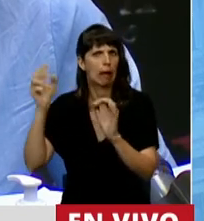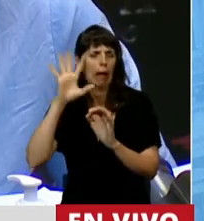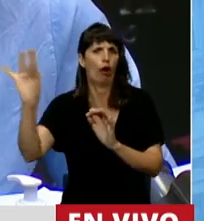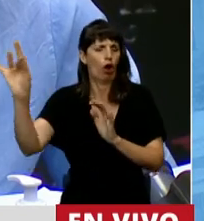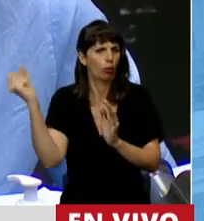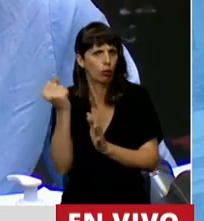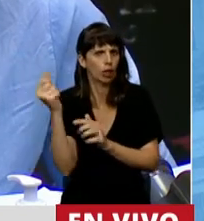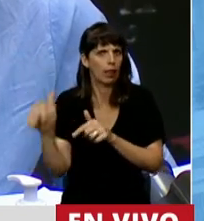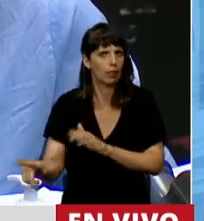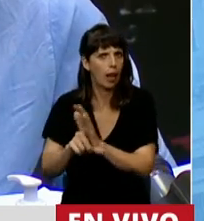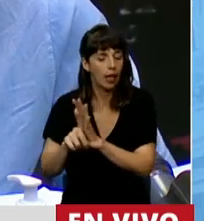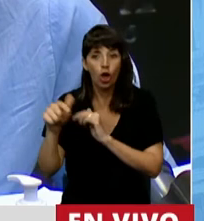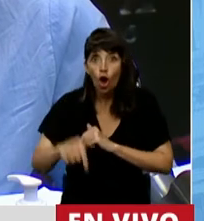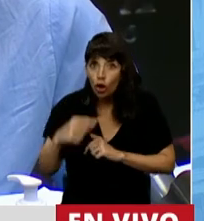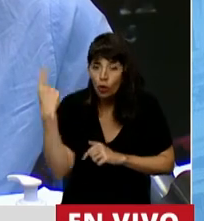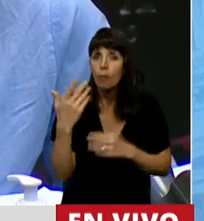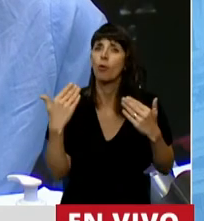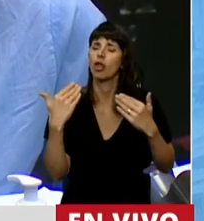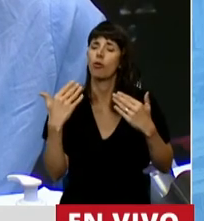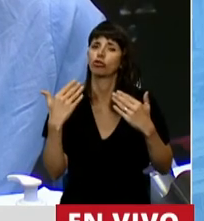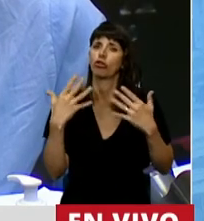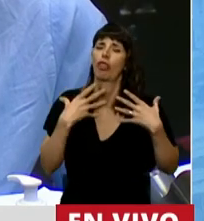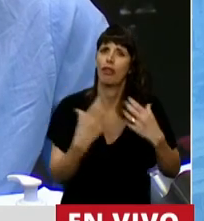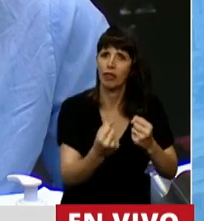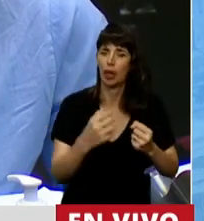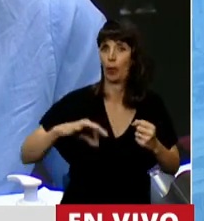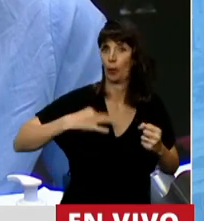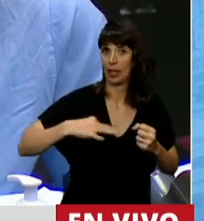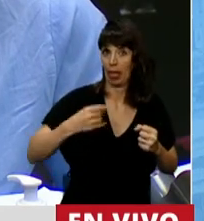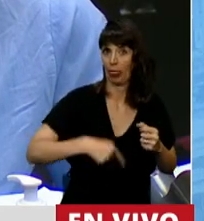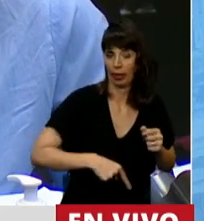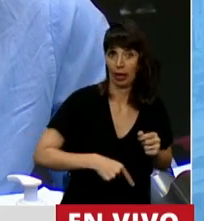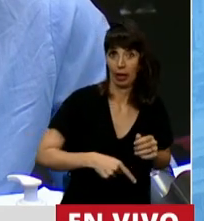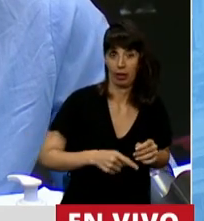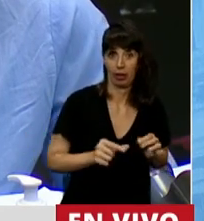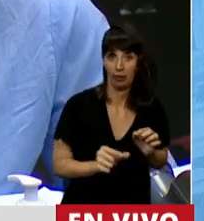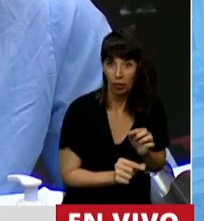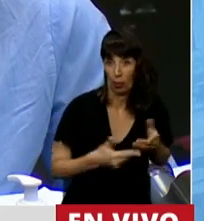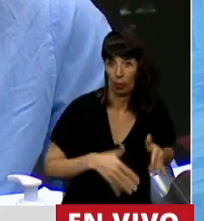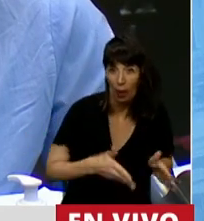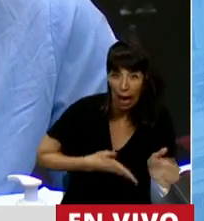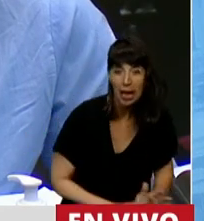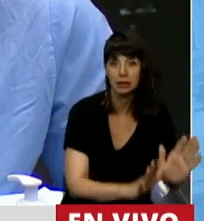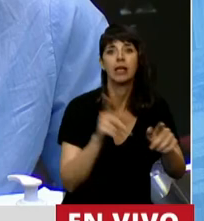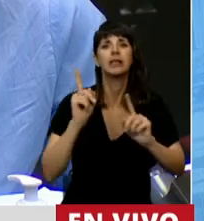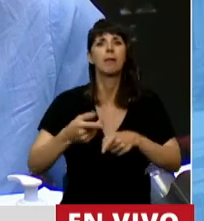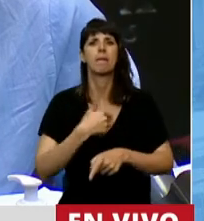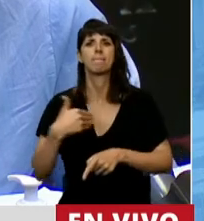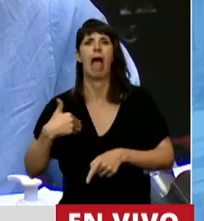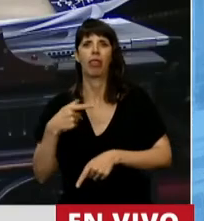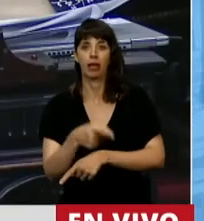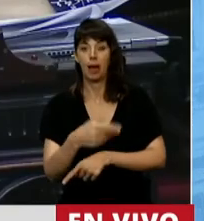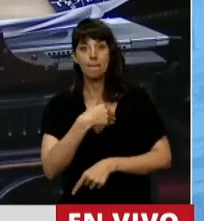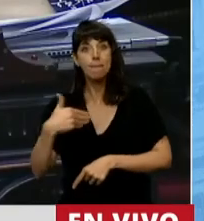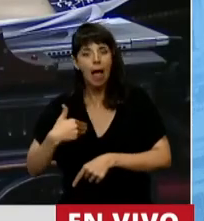de defender la vida del niño por nacer y la de su mamá. Esa mamá que se merece todas las herramientas